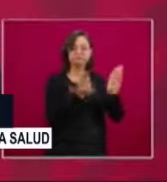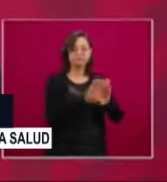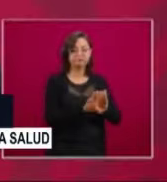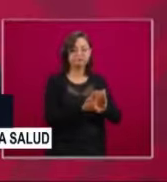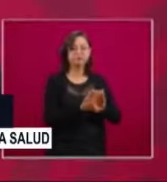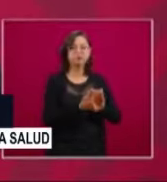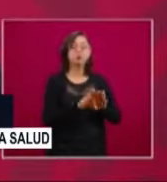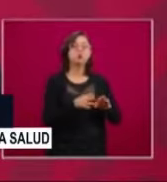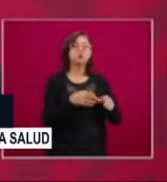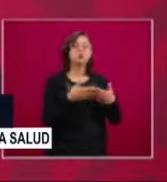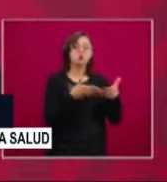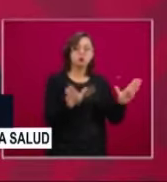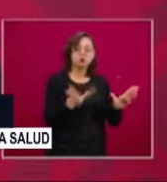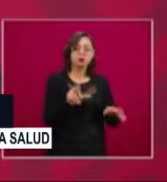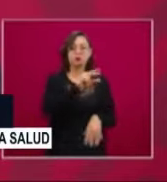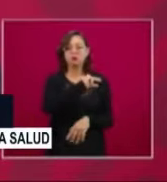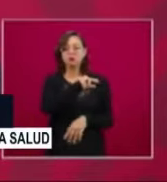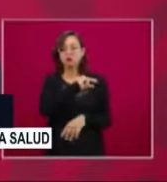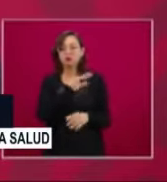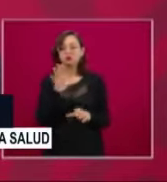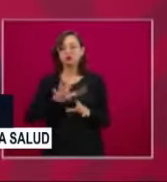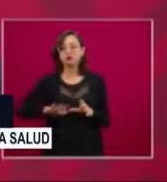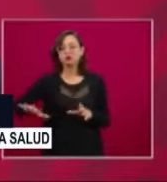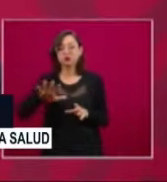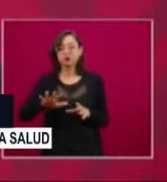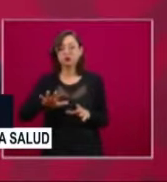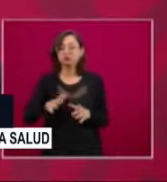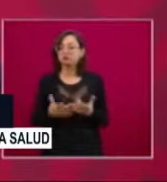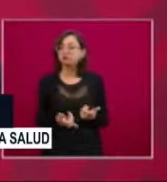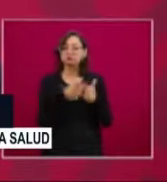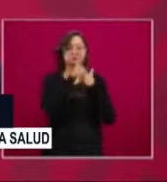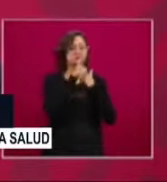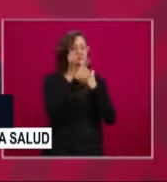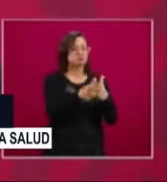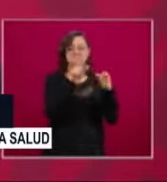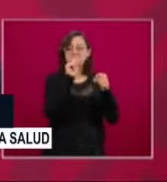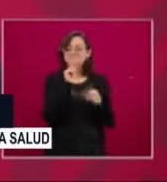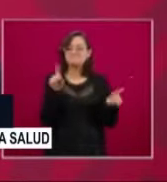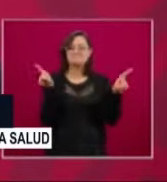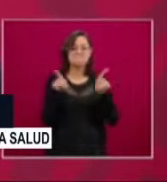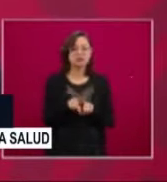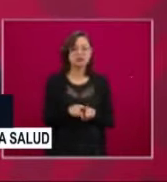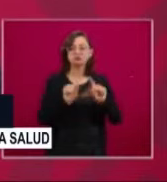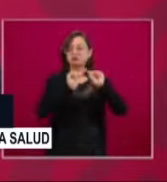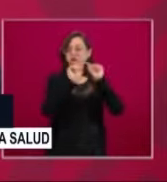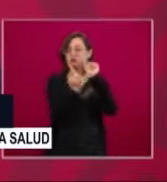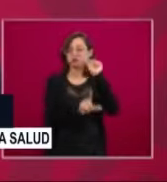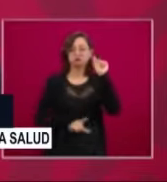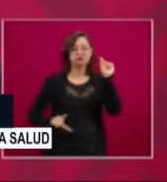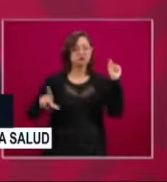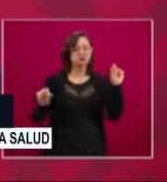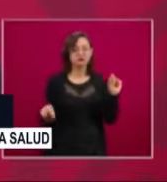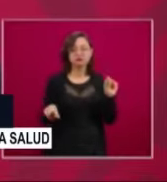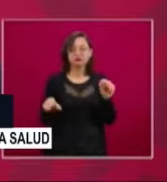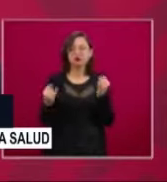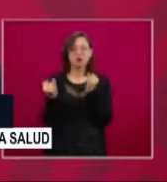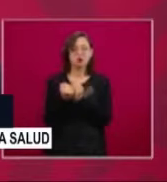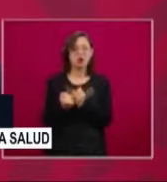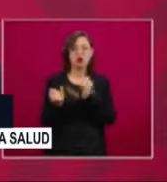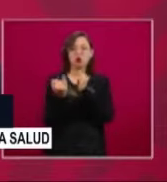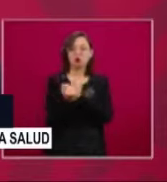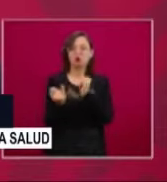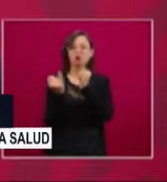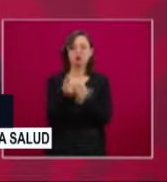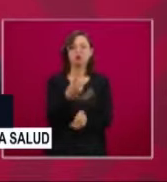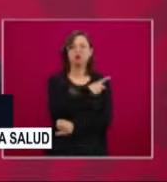participando en ensayos clínicos de distintos medicamentos que tienen potencial pero que todavía dista mucho de convertirse en una